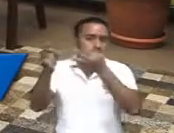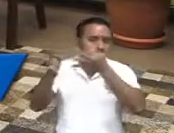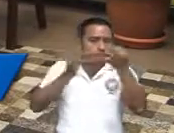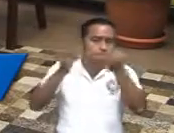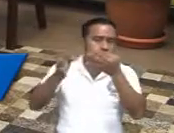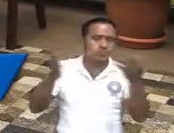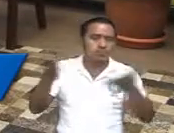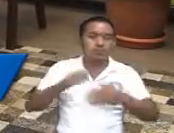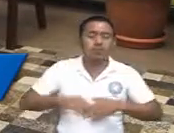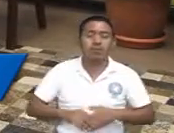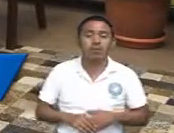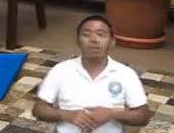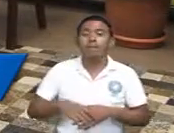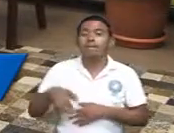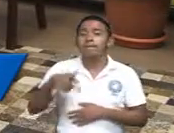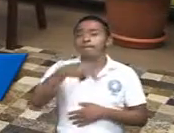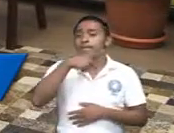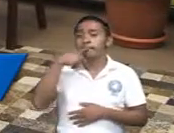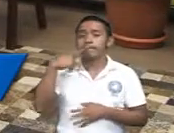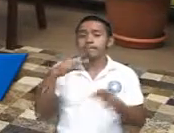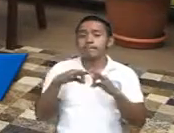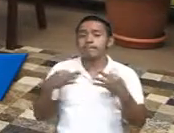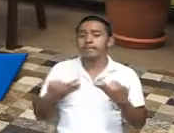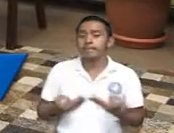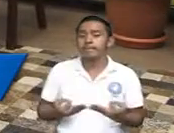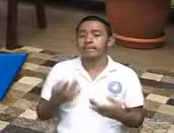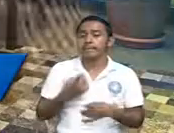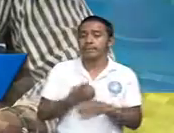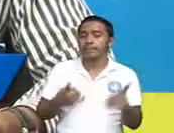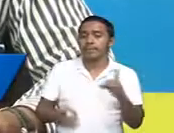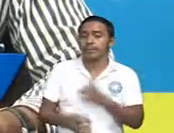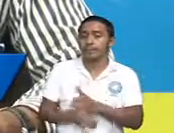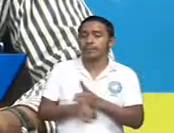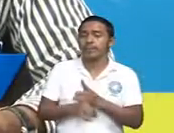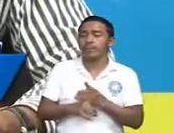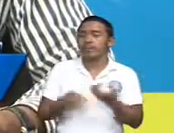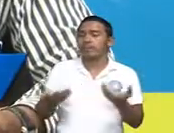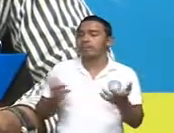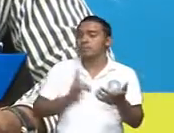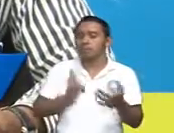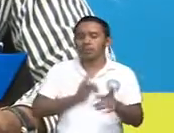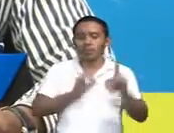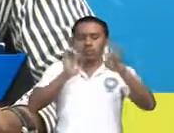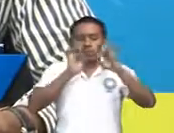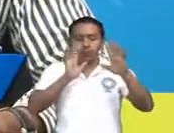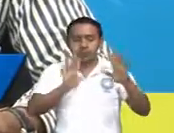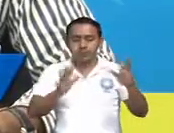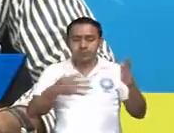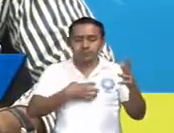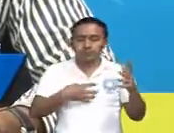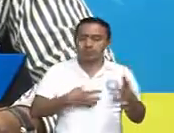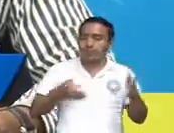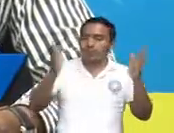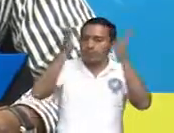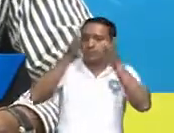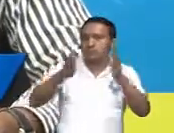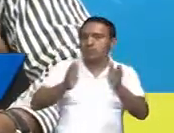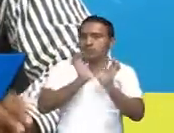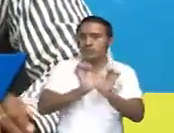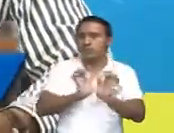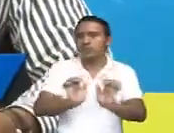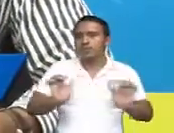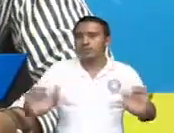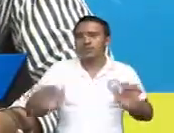que los padres de familia deben tener o deben prestar mayor importancia mayor atención a aquellos niños por ejemplo